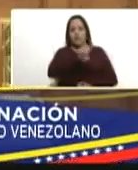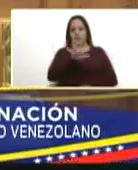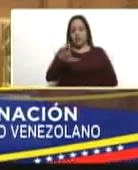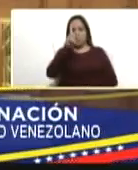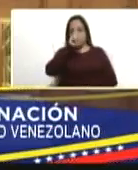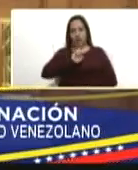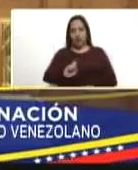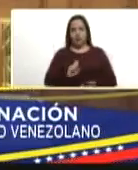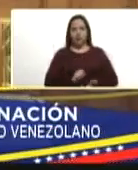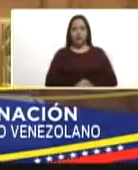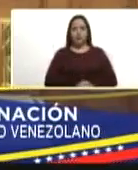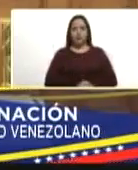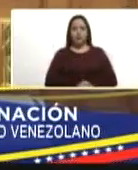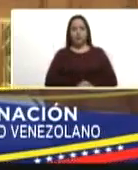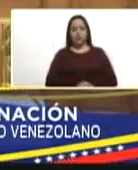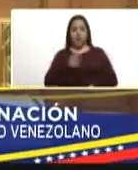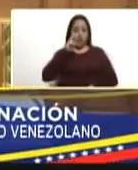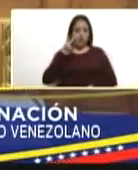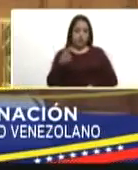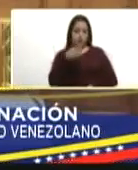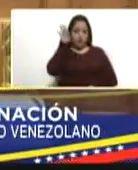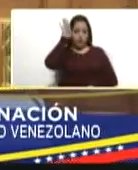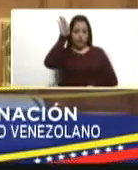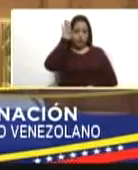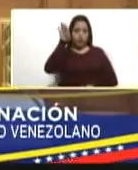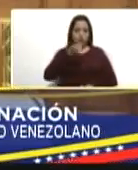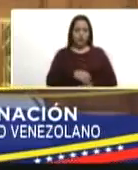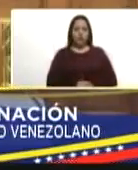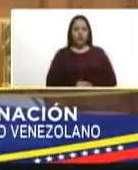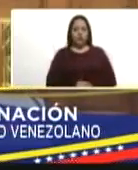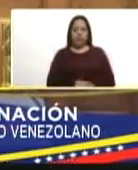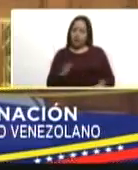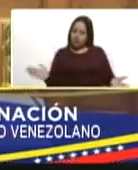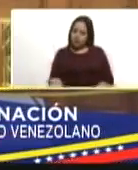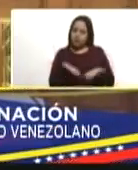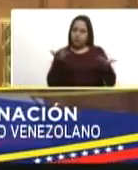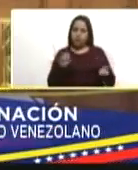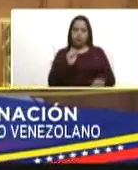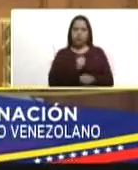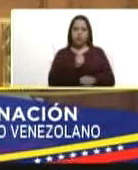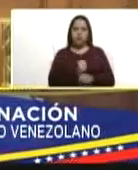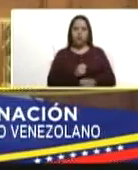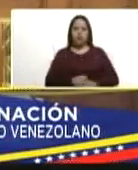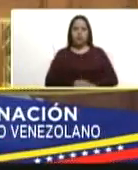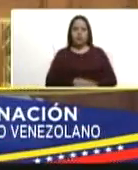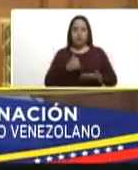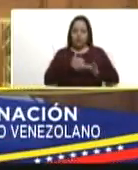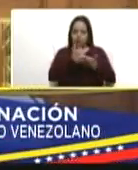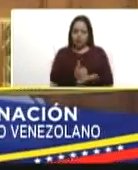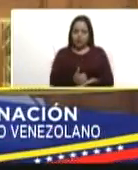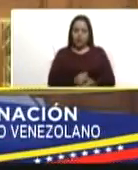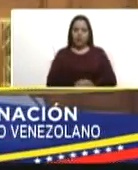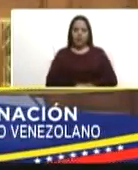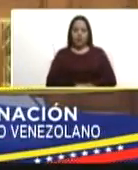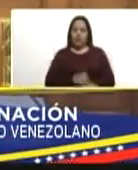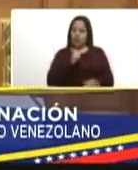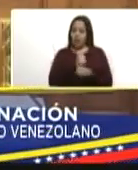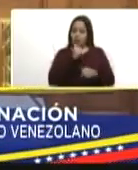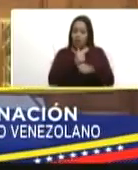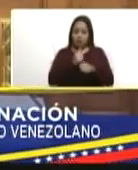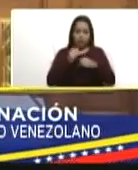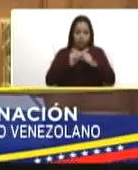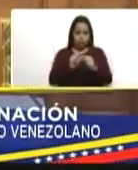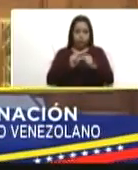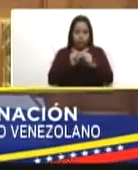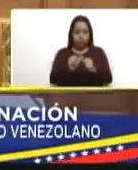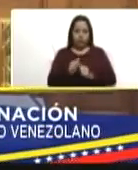años de la visión de futuro del empeño de la inversión y del trabajo